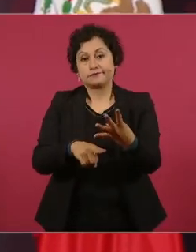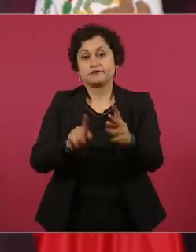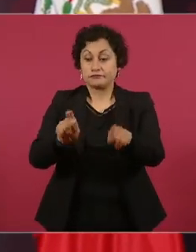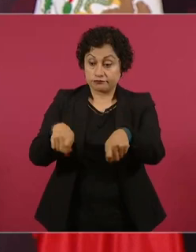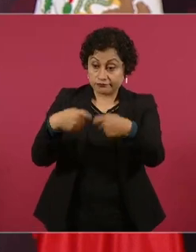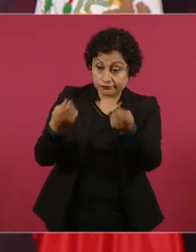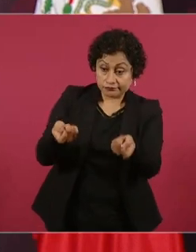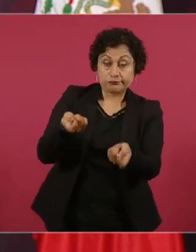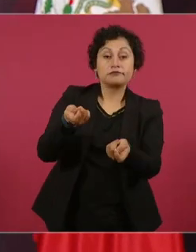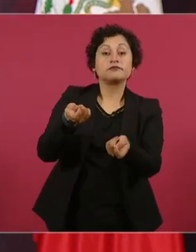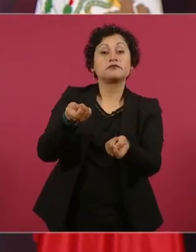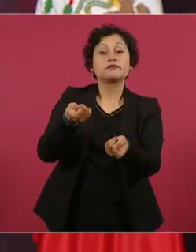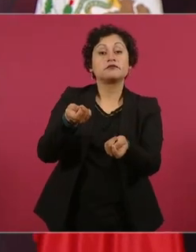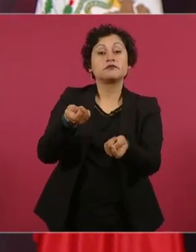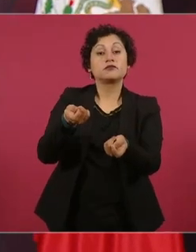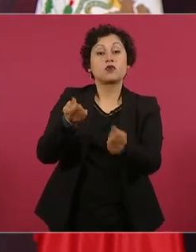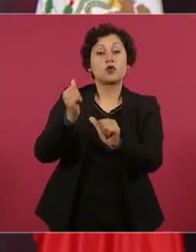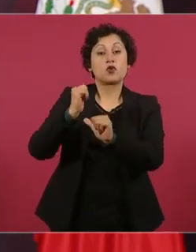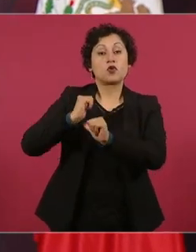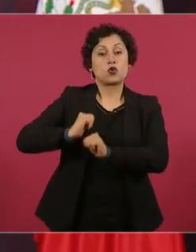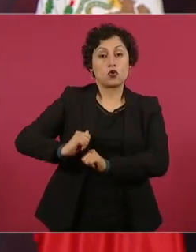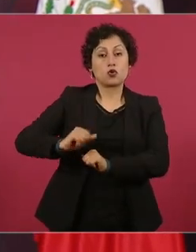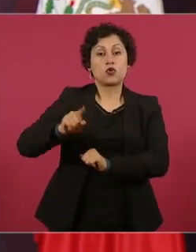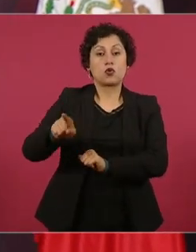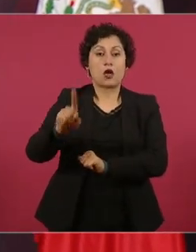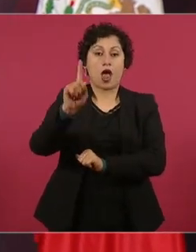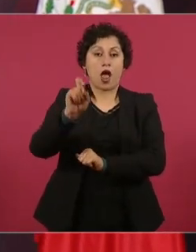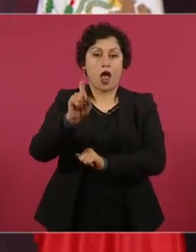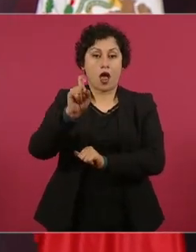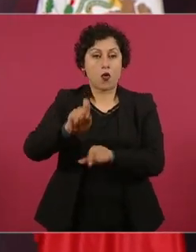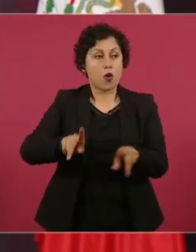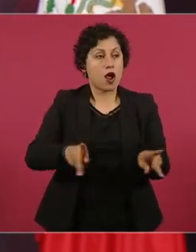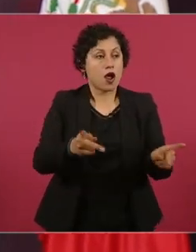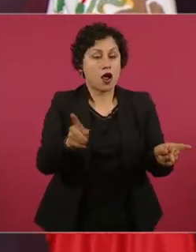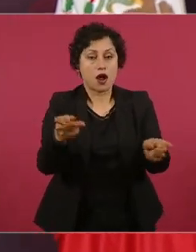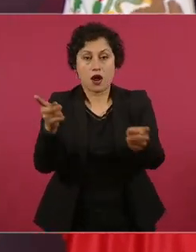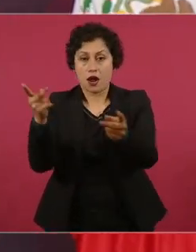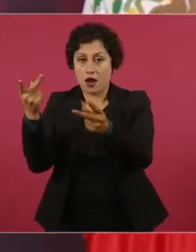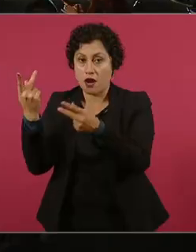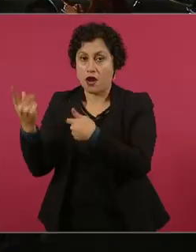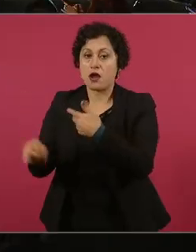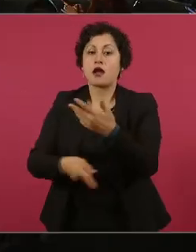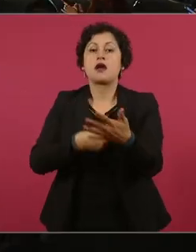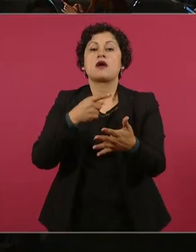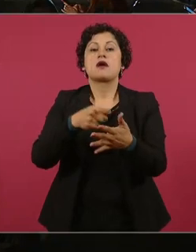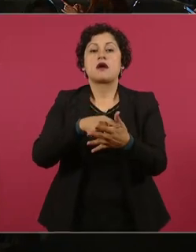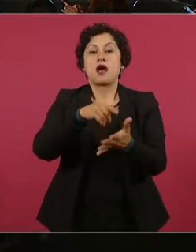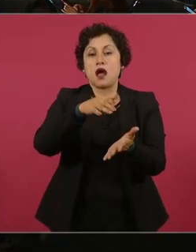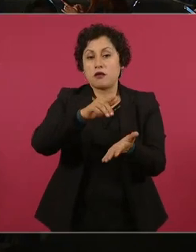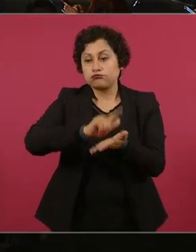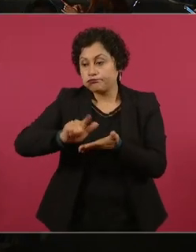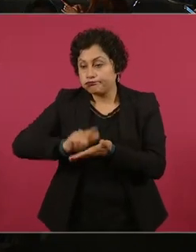el abasto de agua, para recoger la basura,